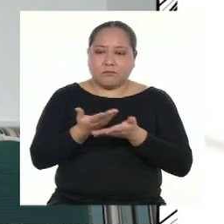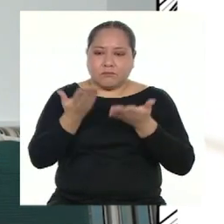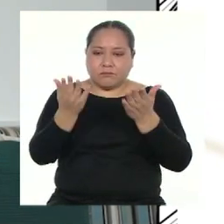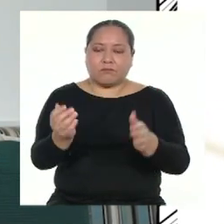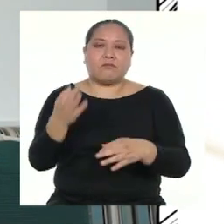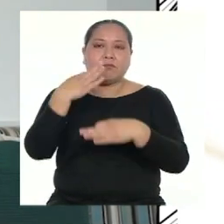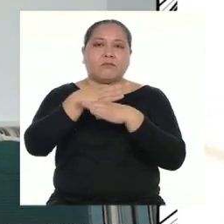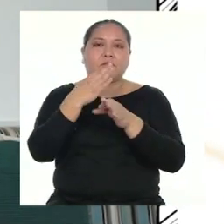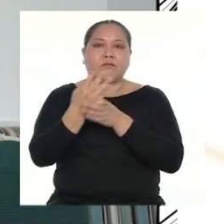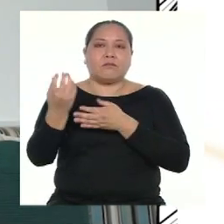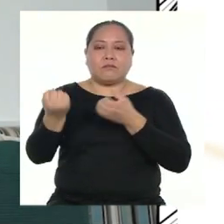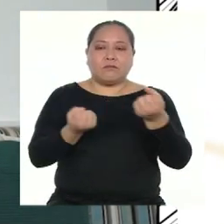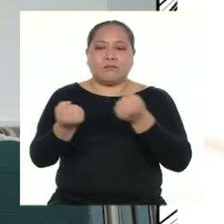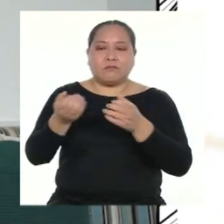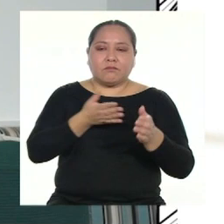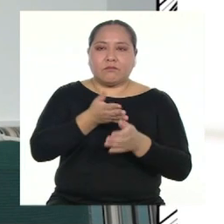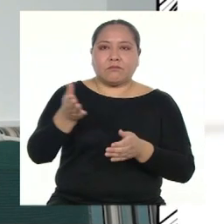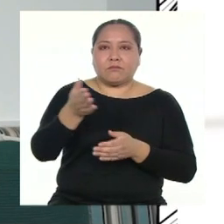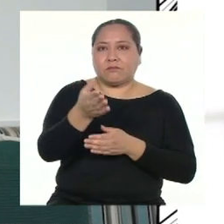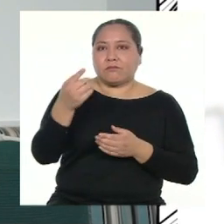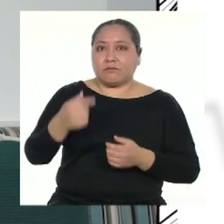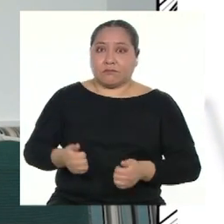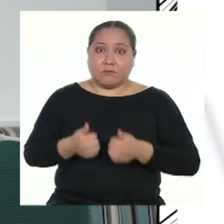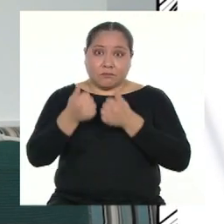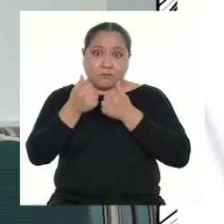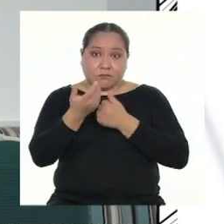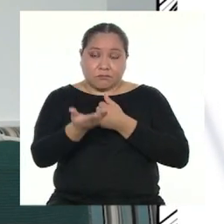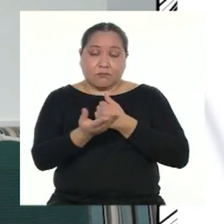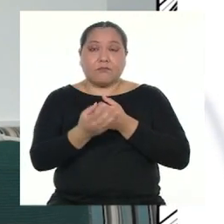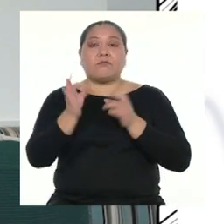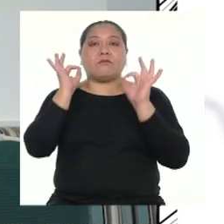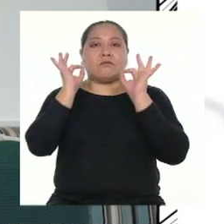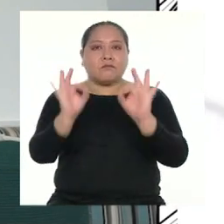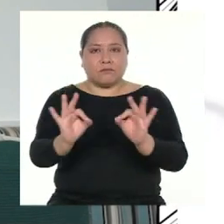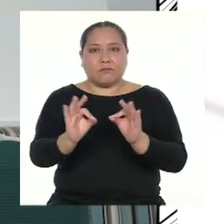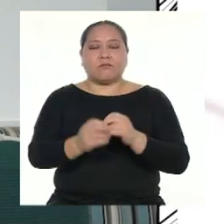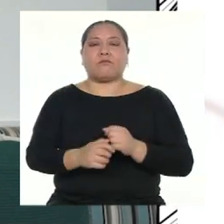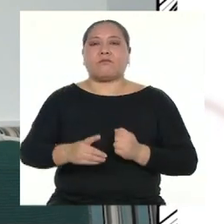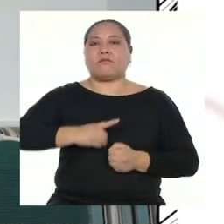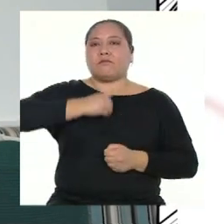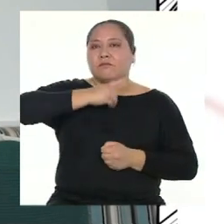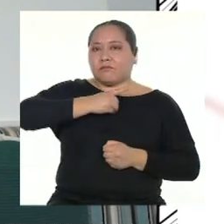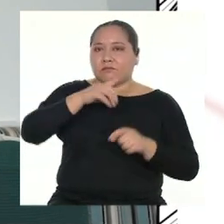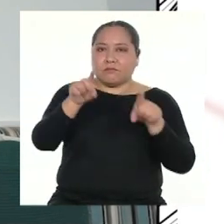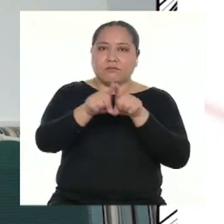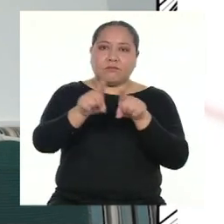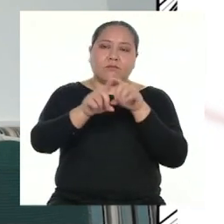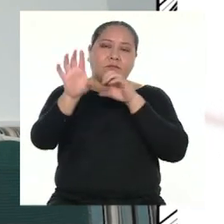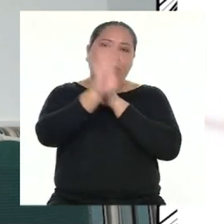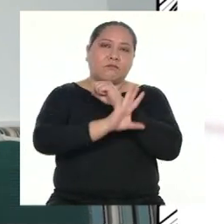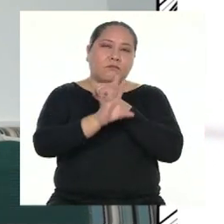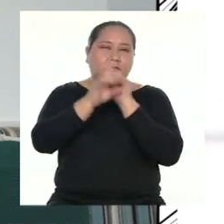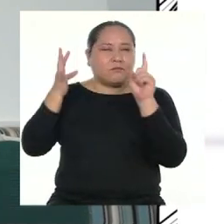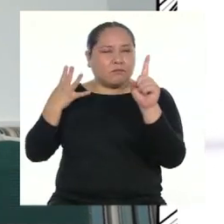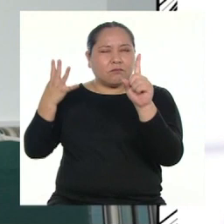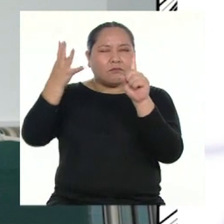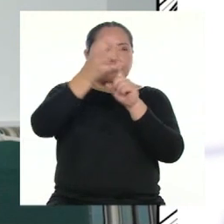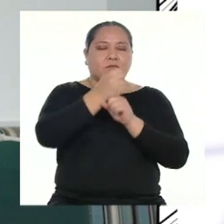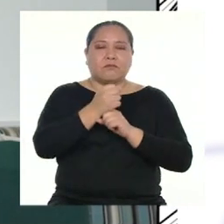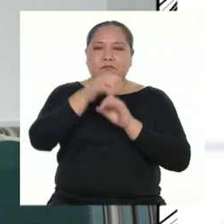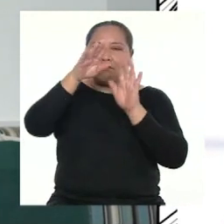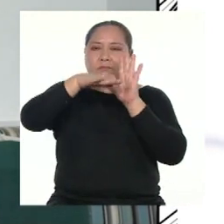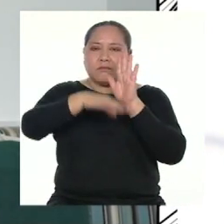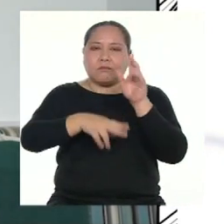de transporte de las ciudades en las que vivimos sea un transporte eficiente, digno y seguro. Para lograr que haya menos